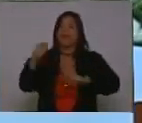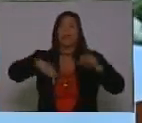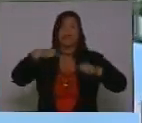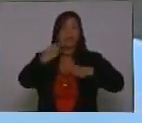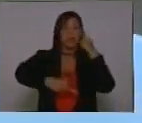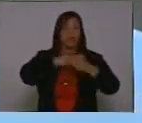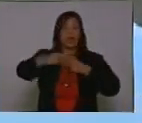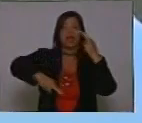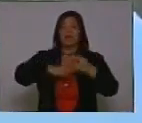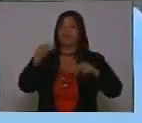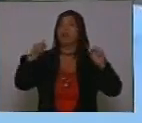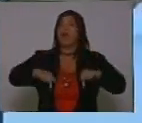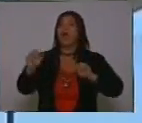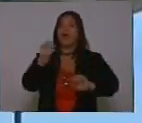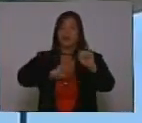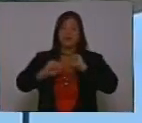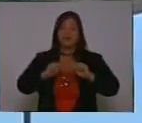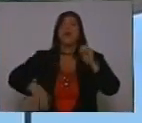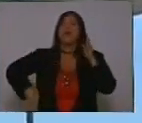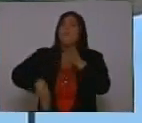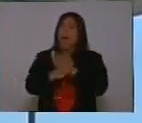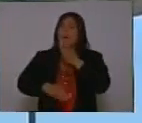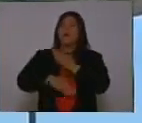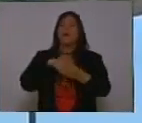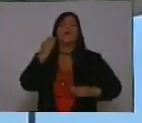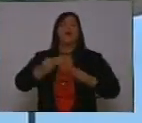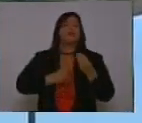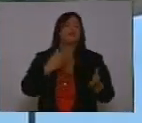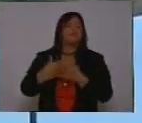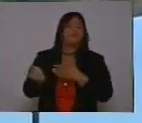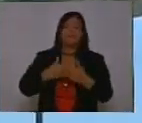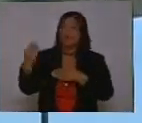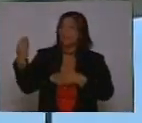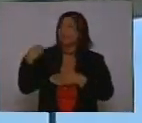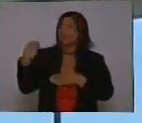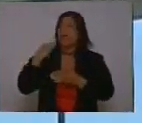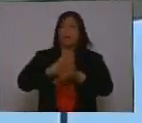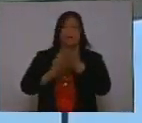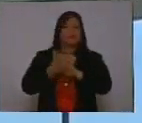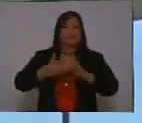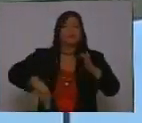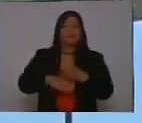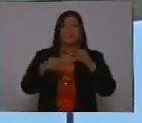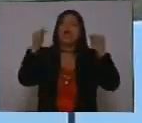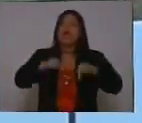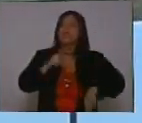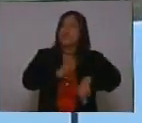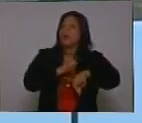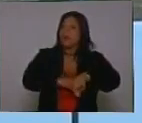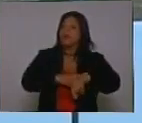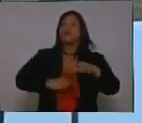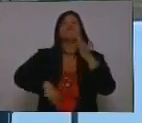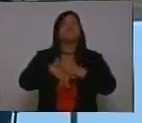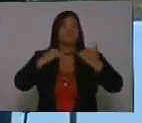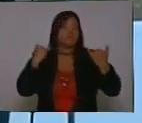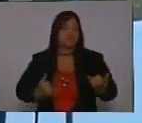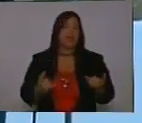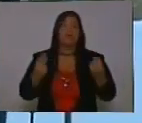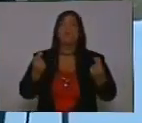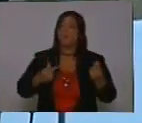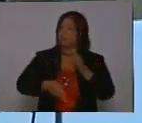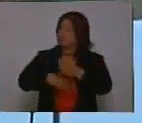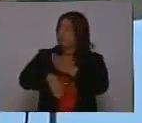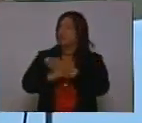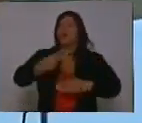proceso revolucionario. Y lo vamos a hacer cuando la patria lo amerite. Y si este es el momento, pues este es el momento que nosotras